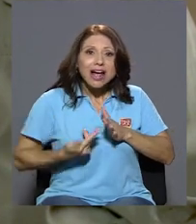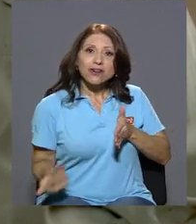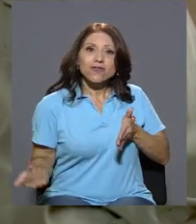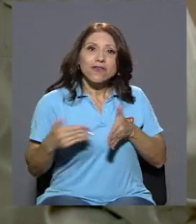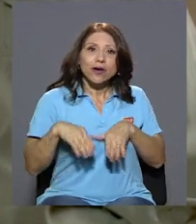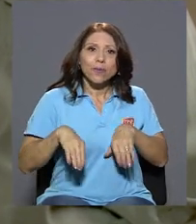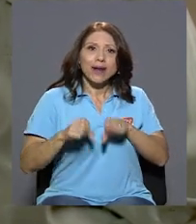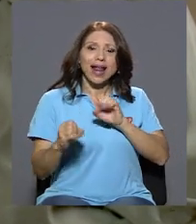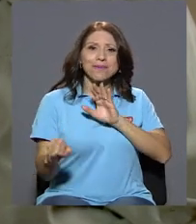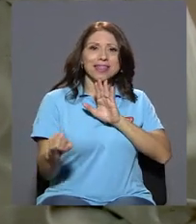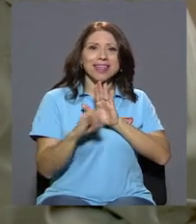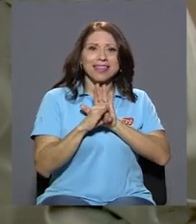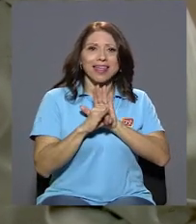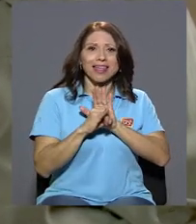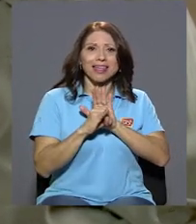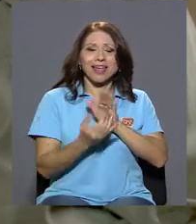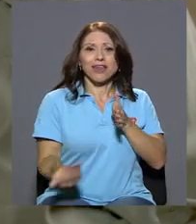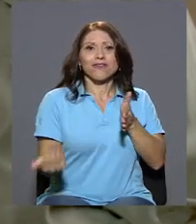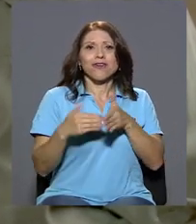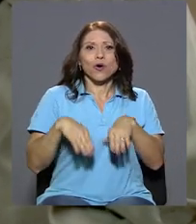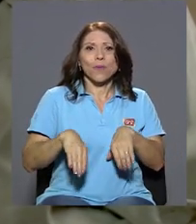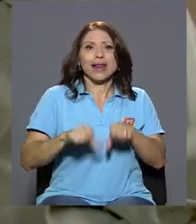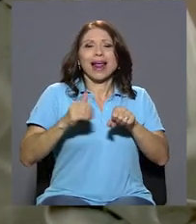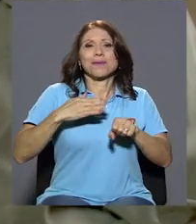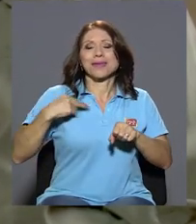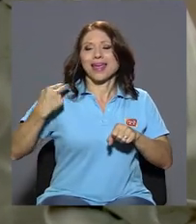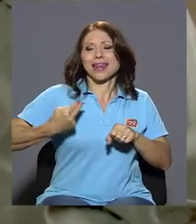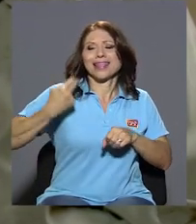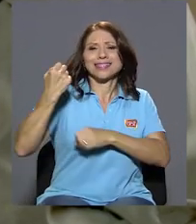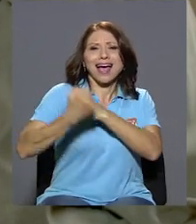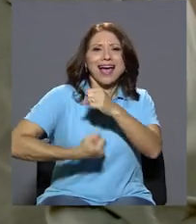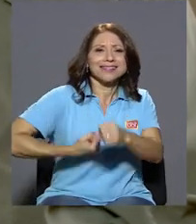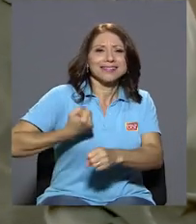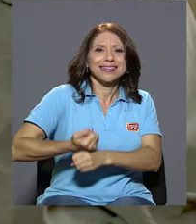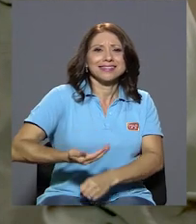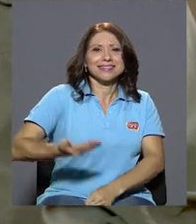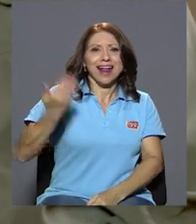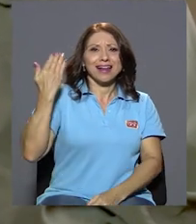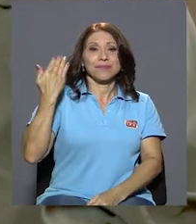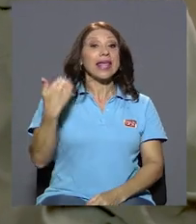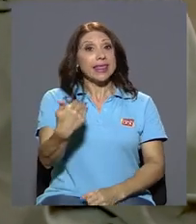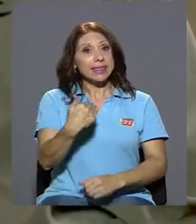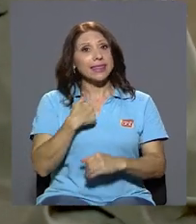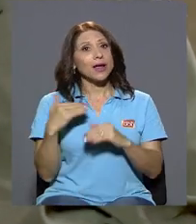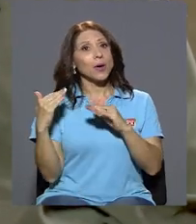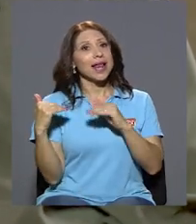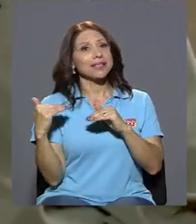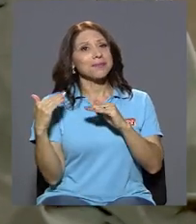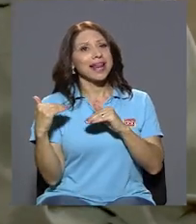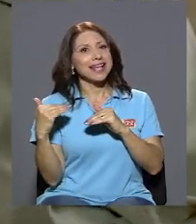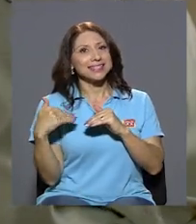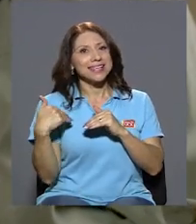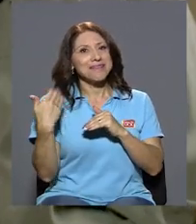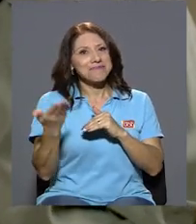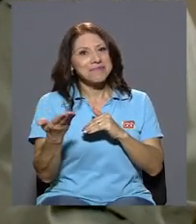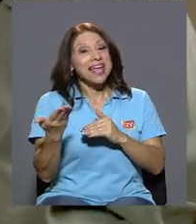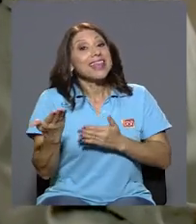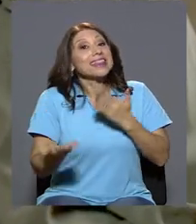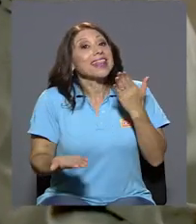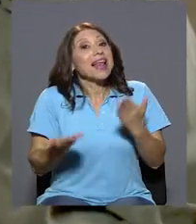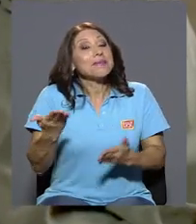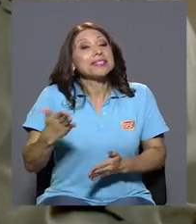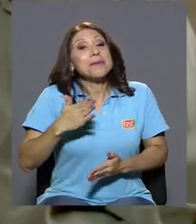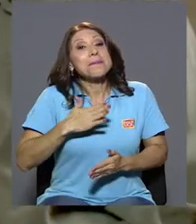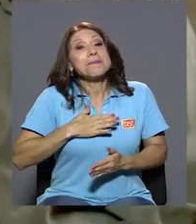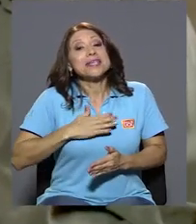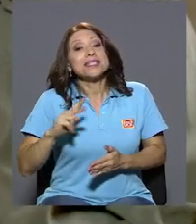recuperar mi identidad recuperar mi herencia ancestral tengo la esperanza de que tal vez mis